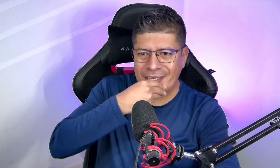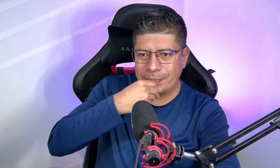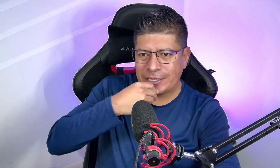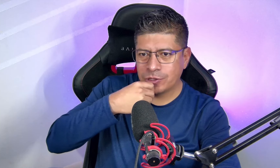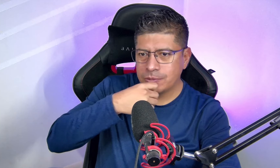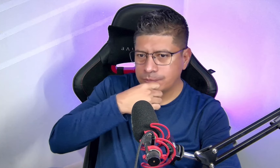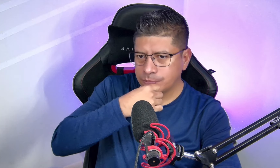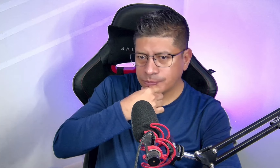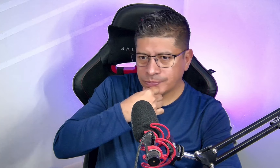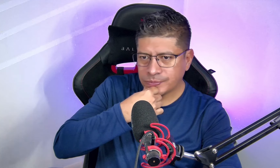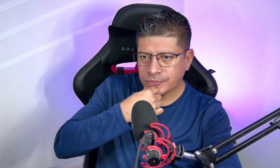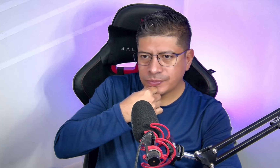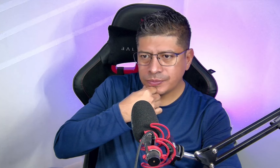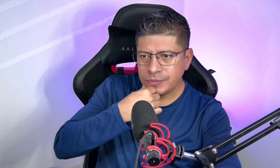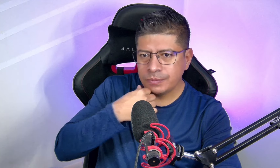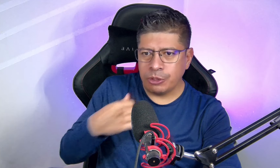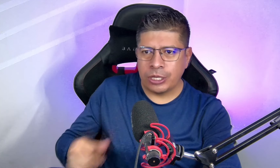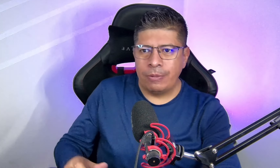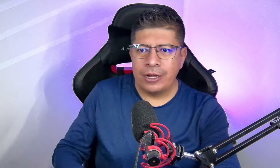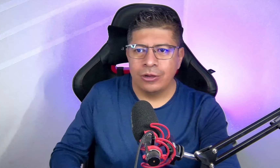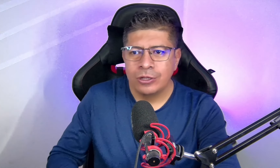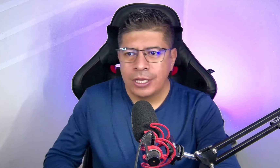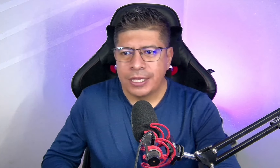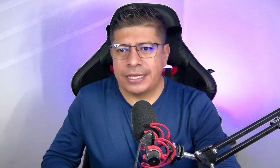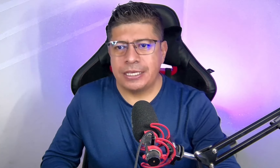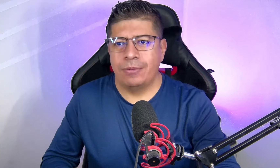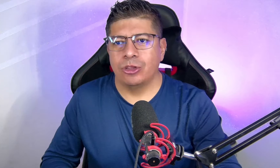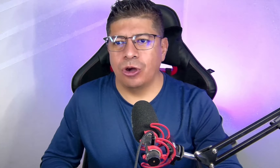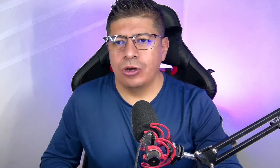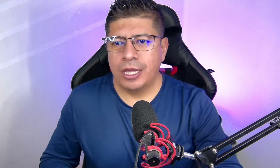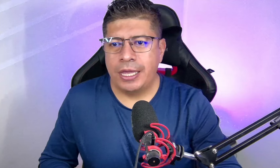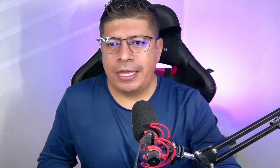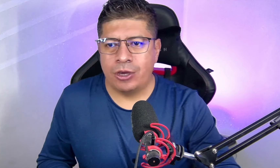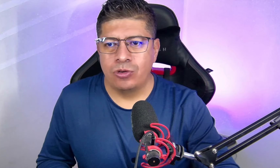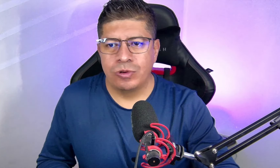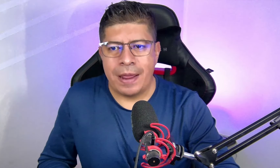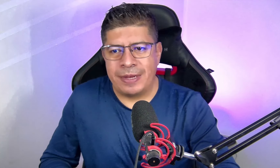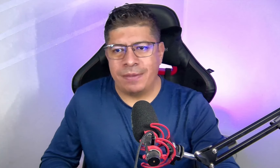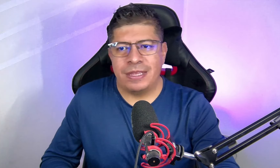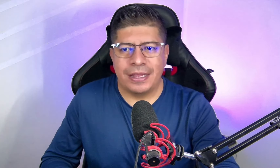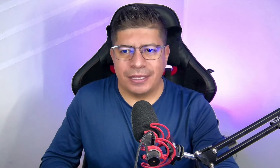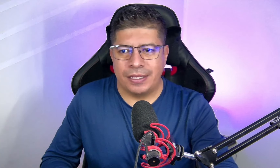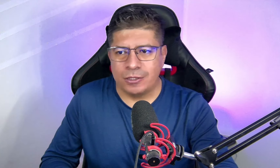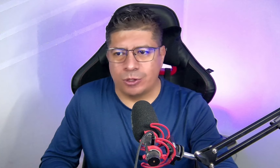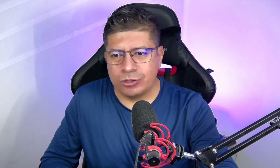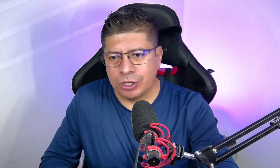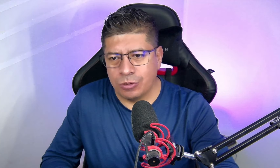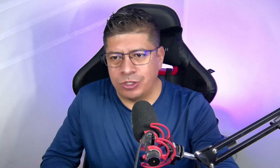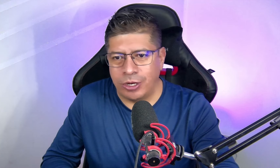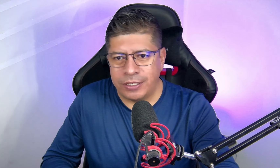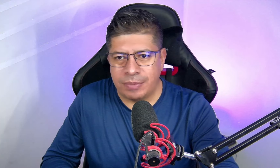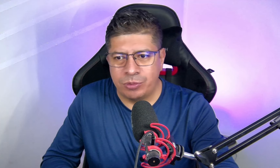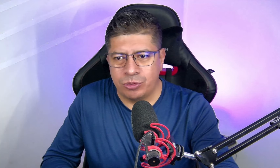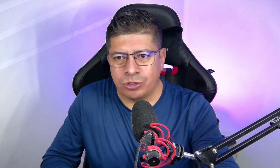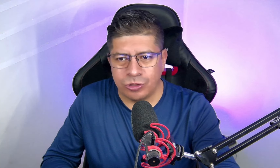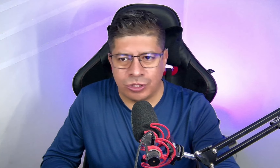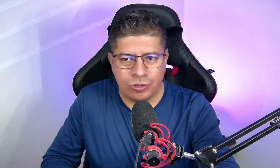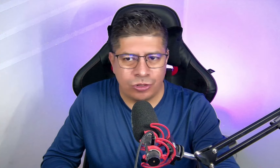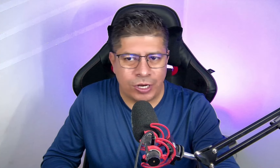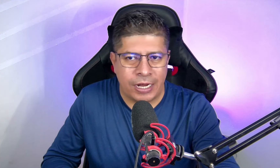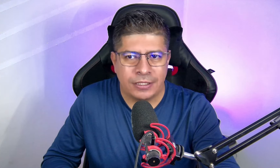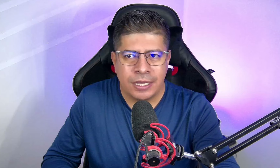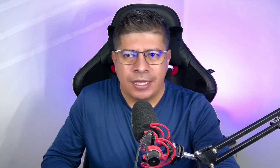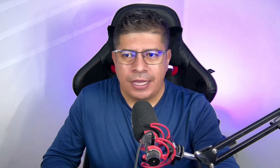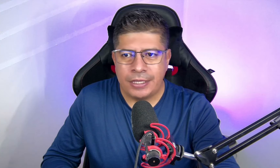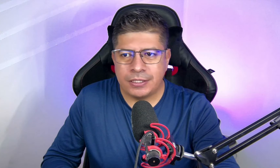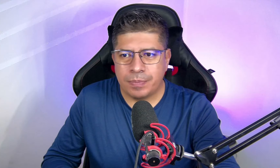algo al respecto pero qué bueno que se votó eh con unanimidad de 10 votos en comisiones de puntos